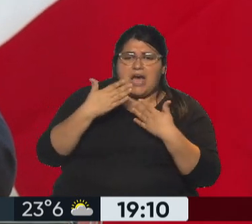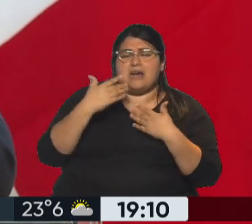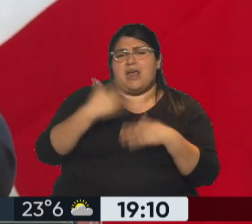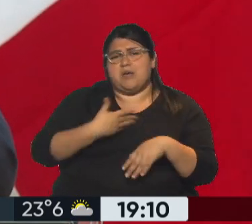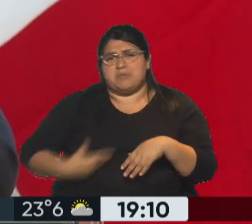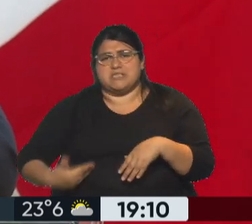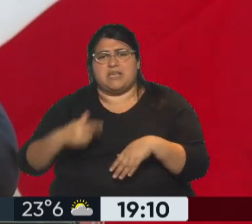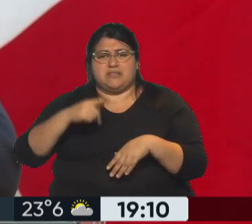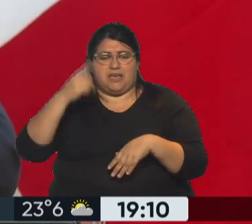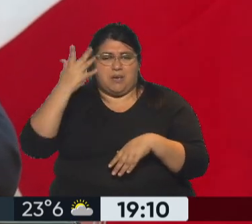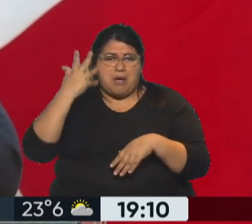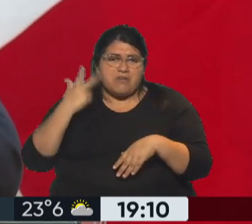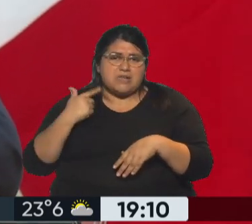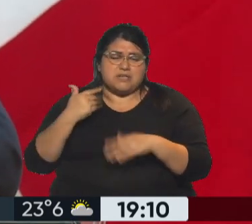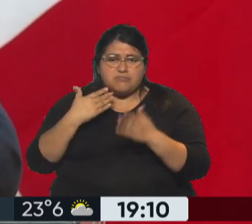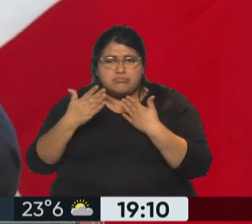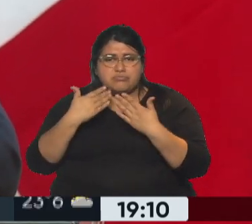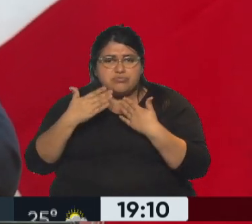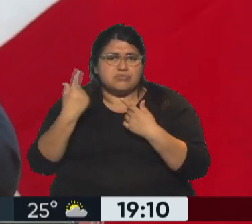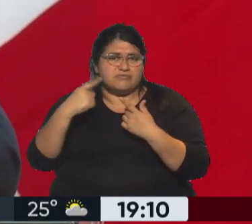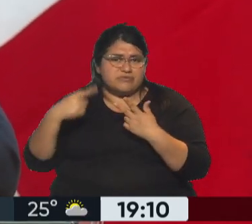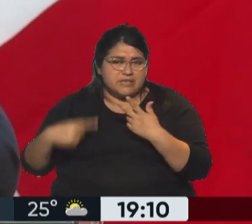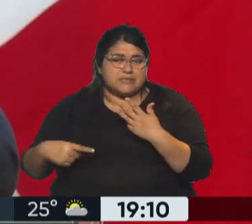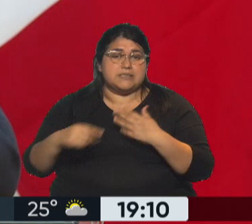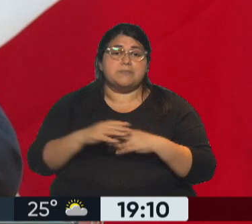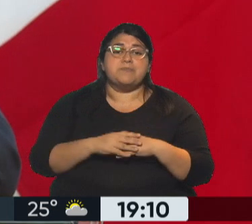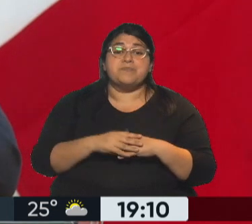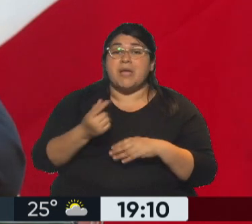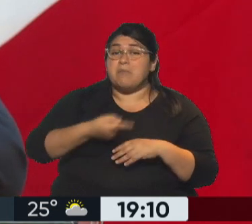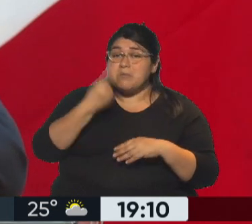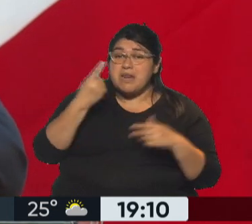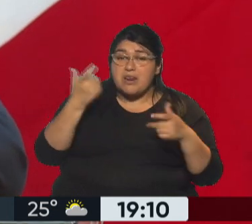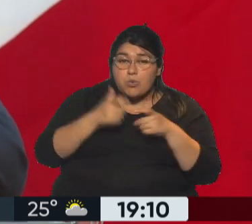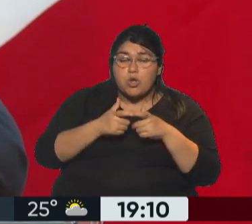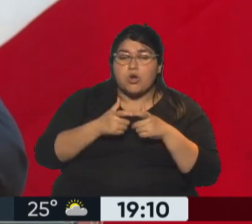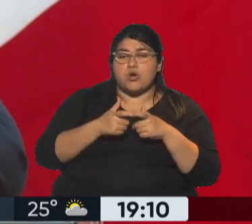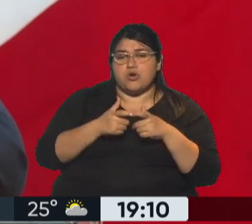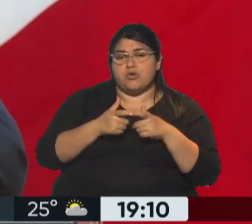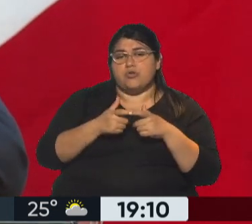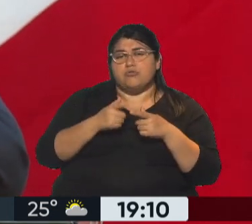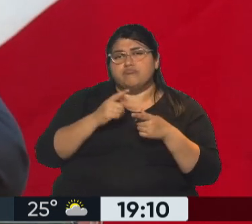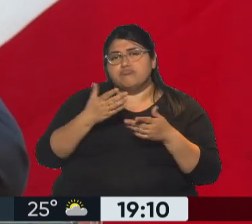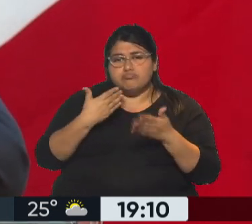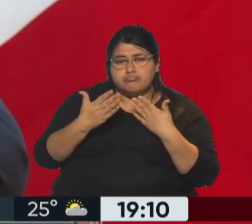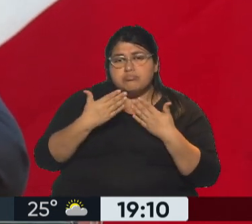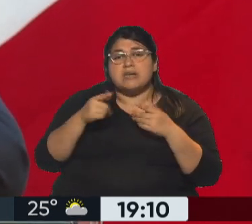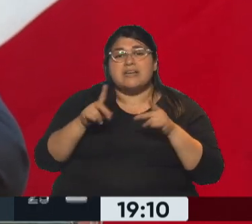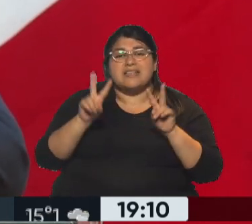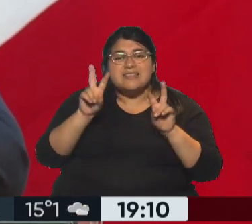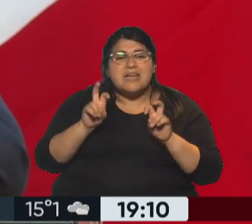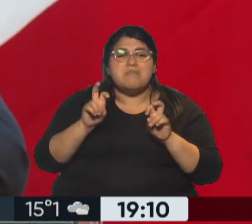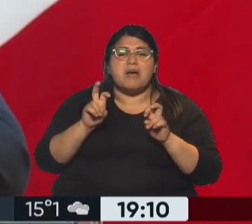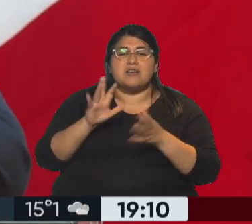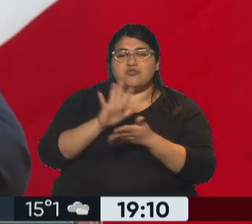Macron. En las primeras reuniones pudimos hablar sobre la